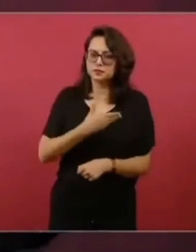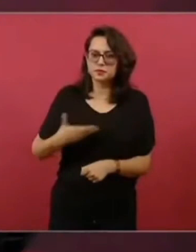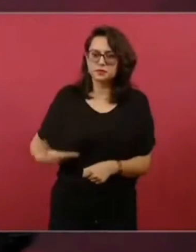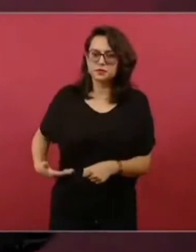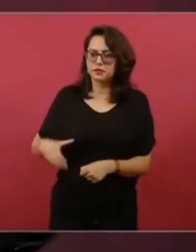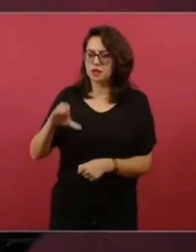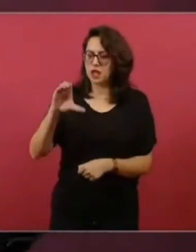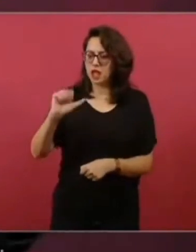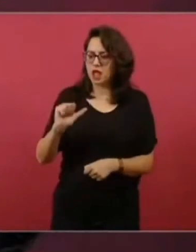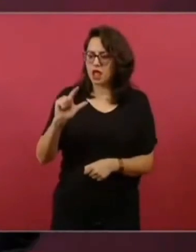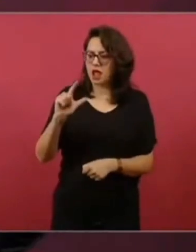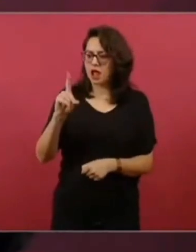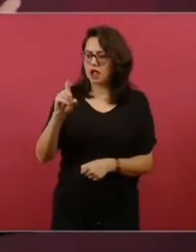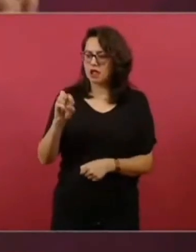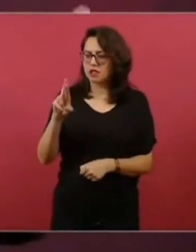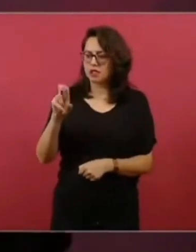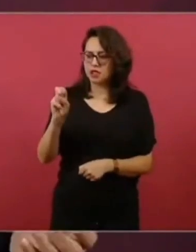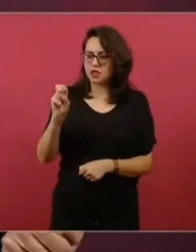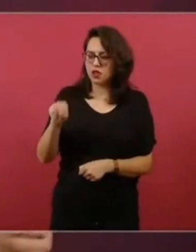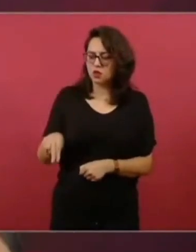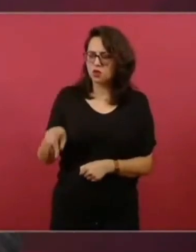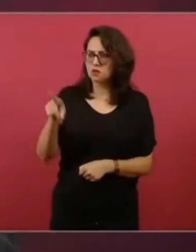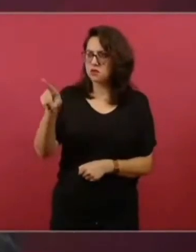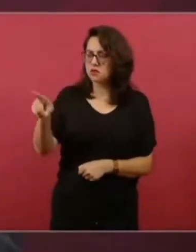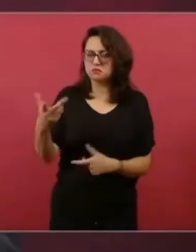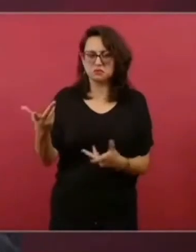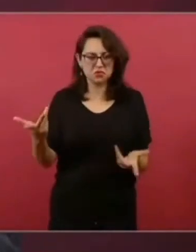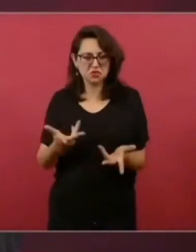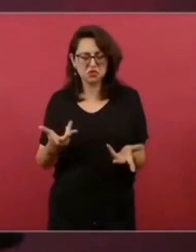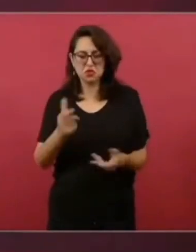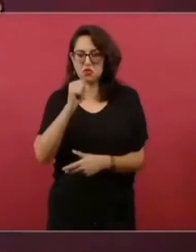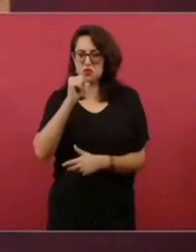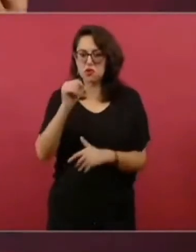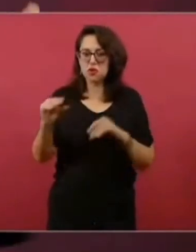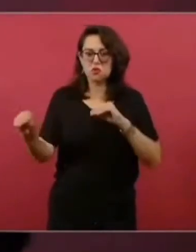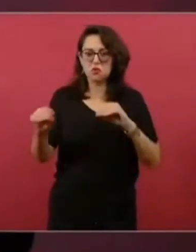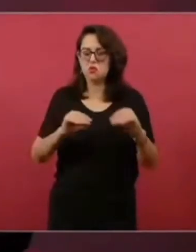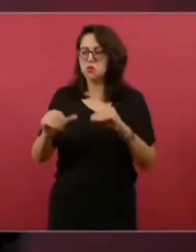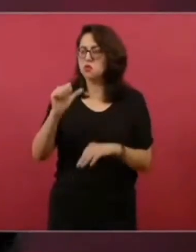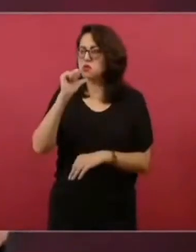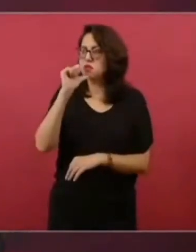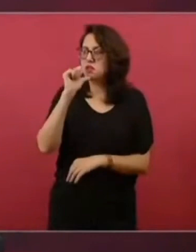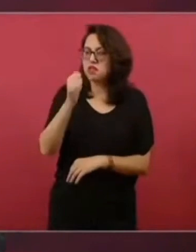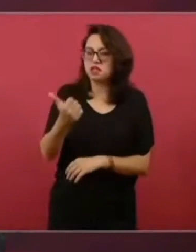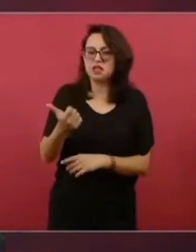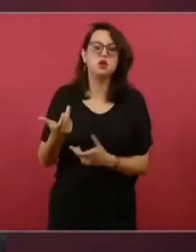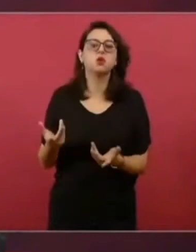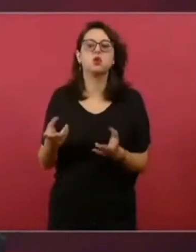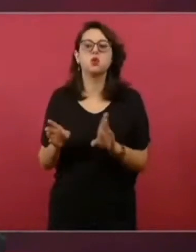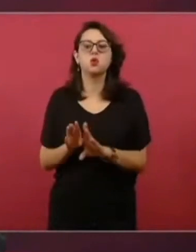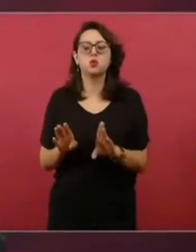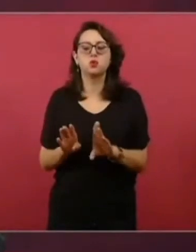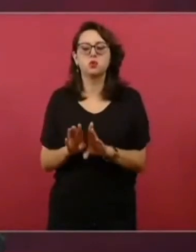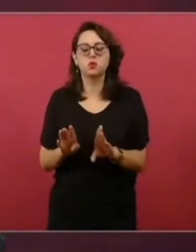va a opinar? ¿Con qué autoridad moral?